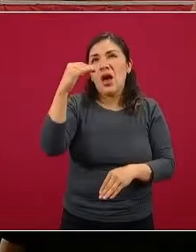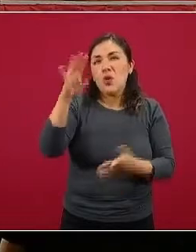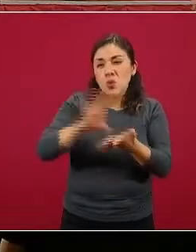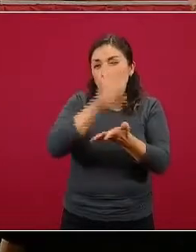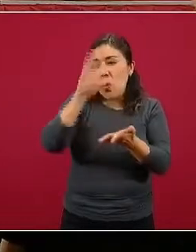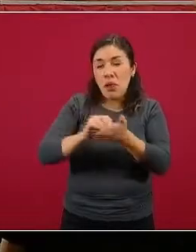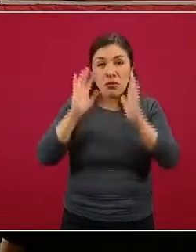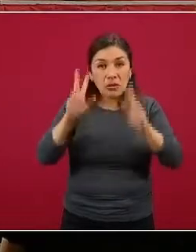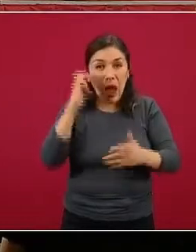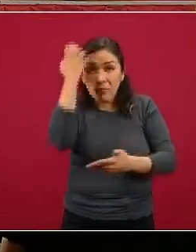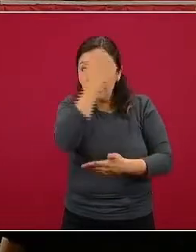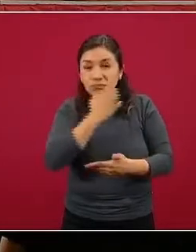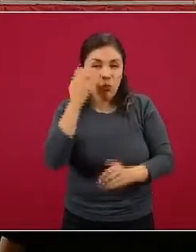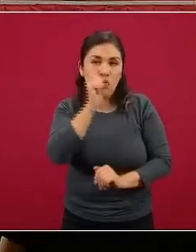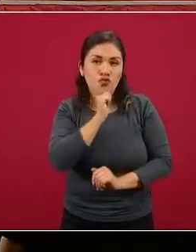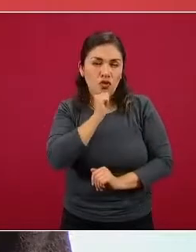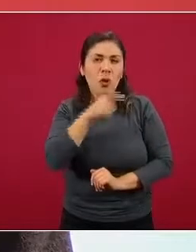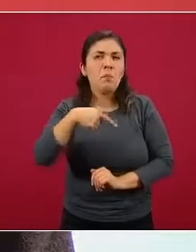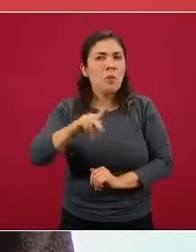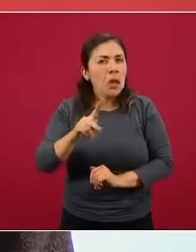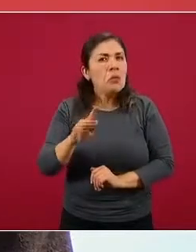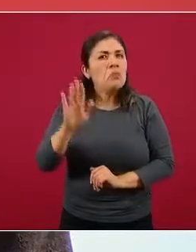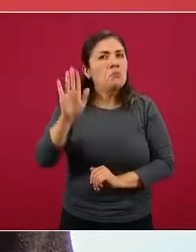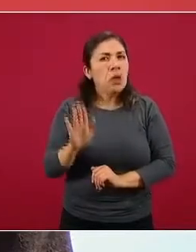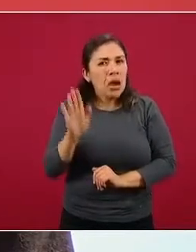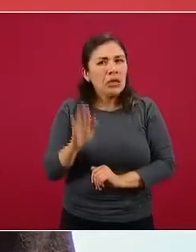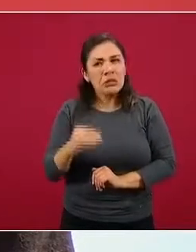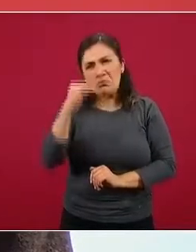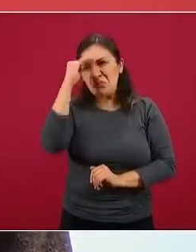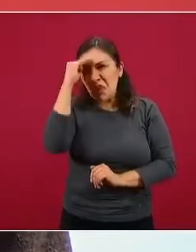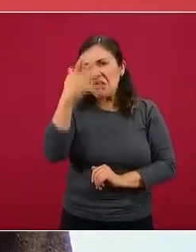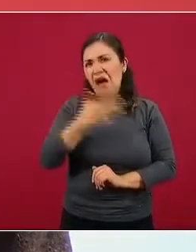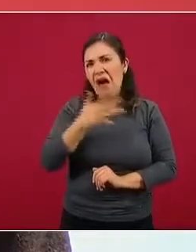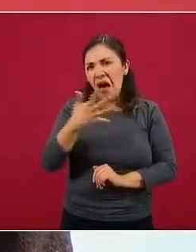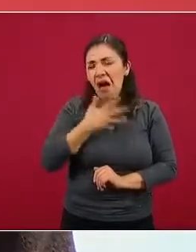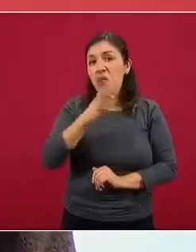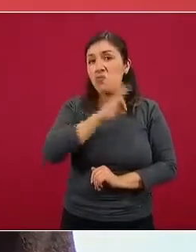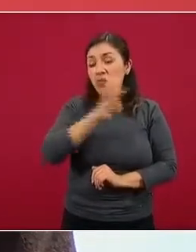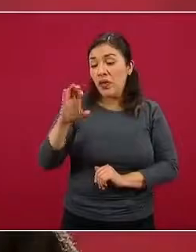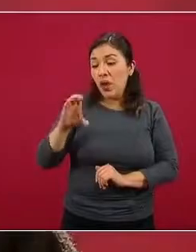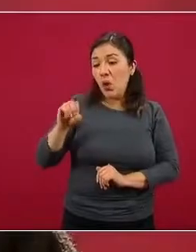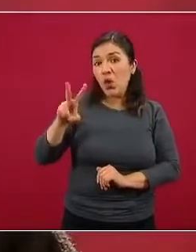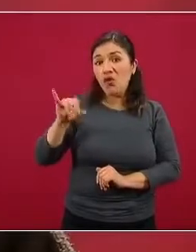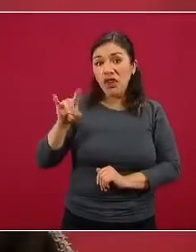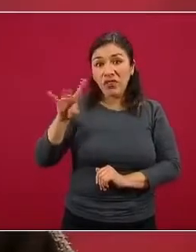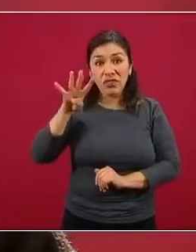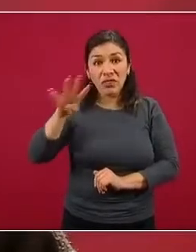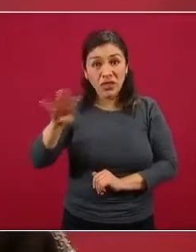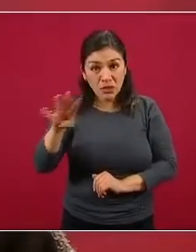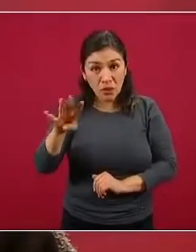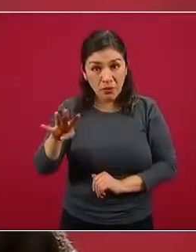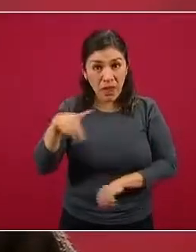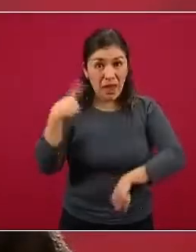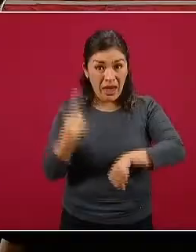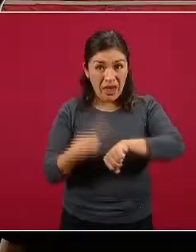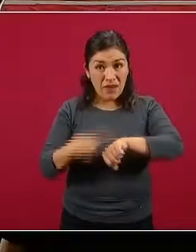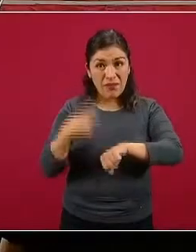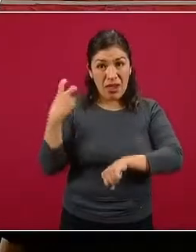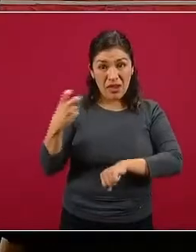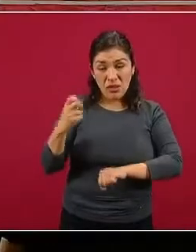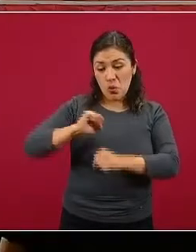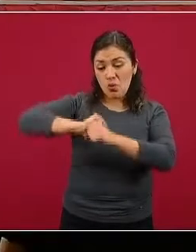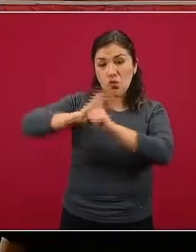completo, pero ya se empieza a configurar la hipótesis de que COVID-19, la pandemia causada